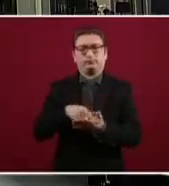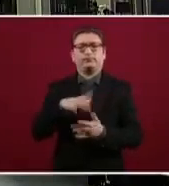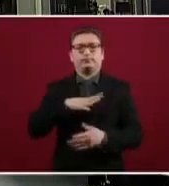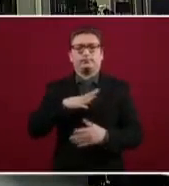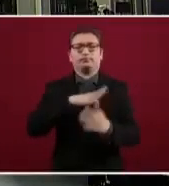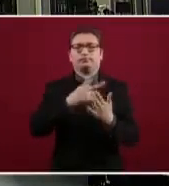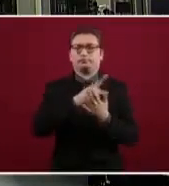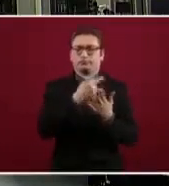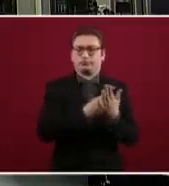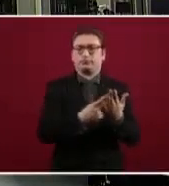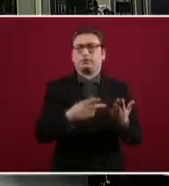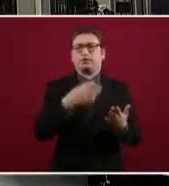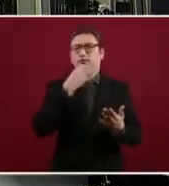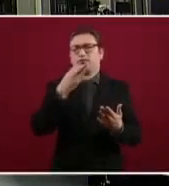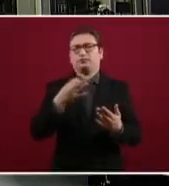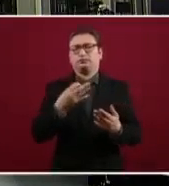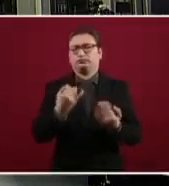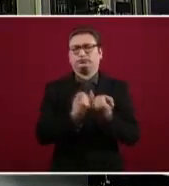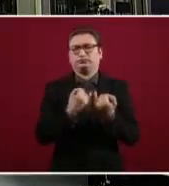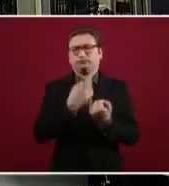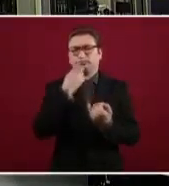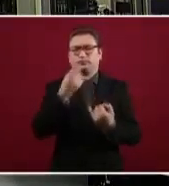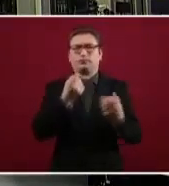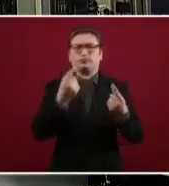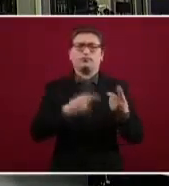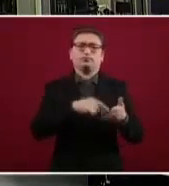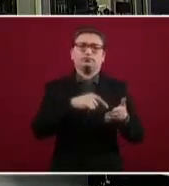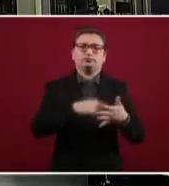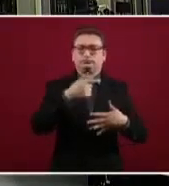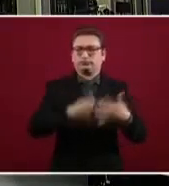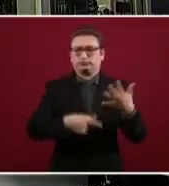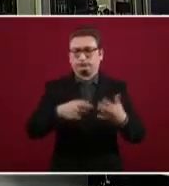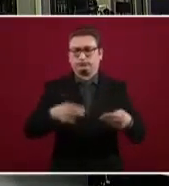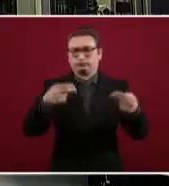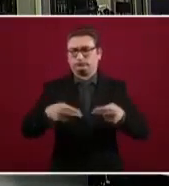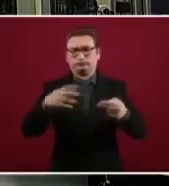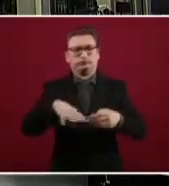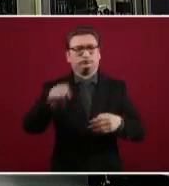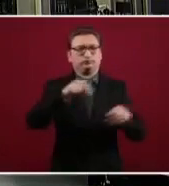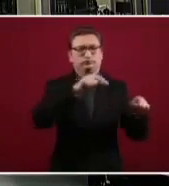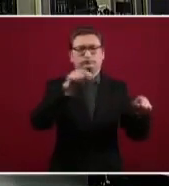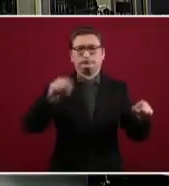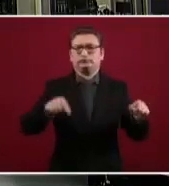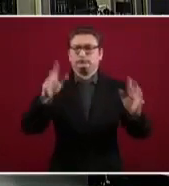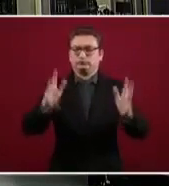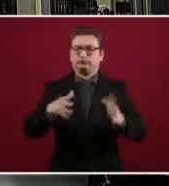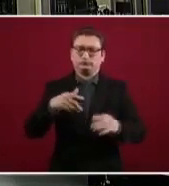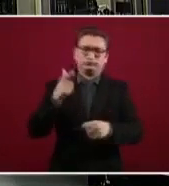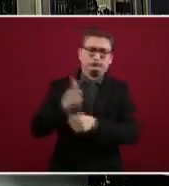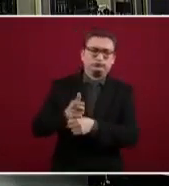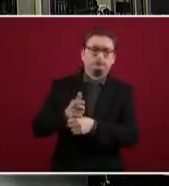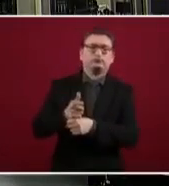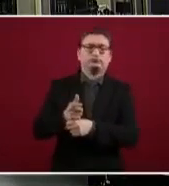decirles que en ciertos establecimientos comerciales encuentras ya uno